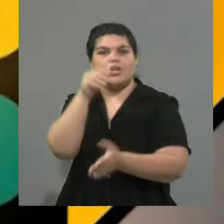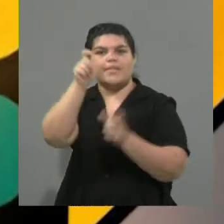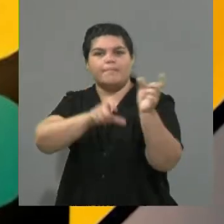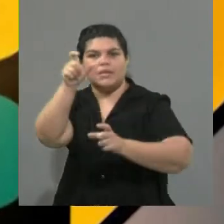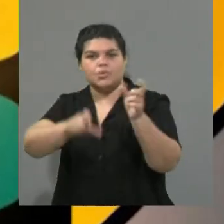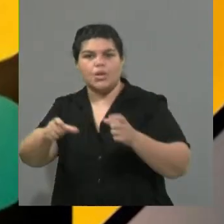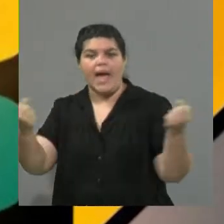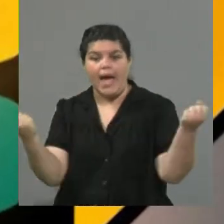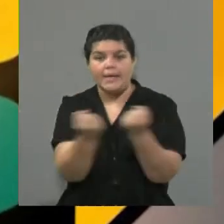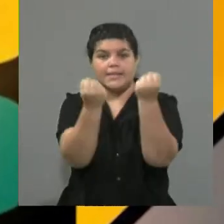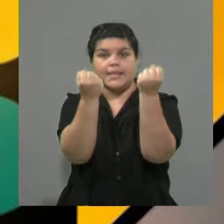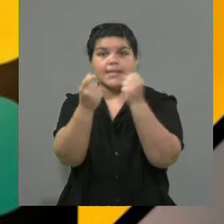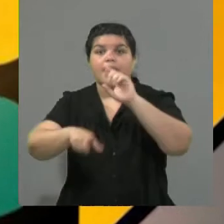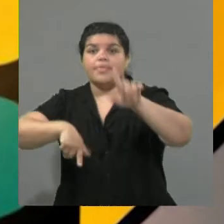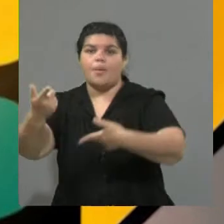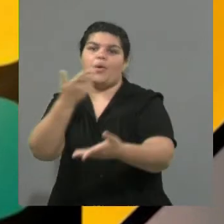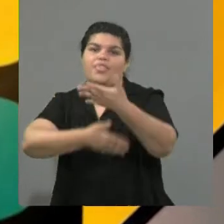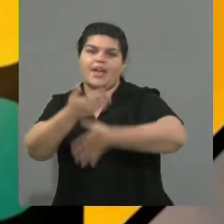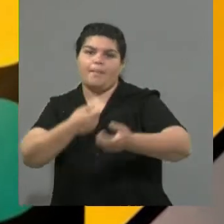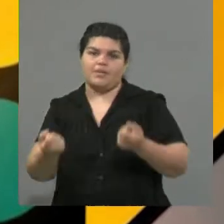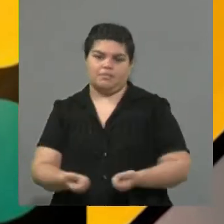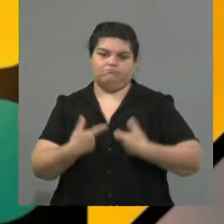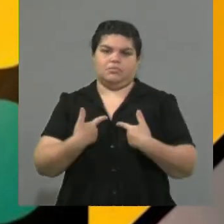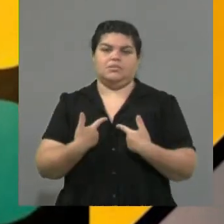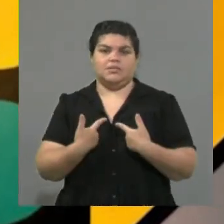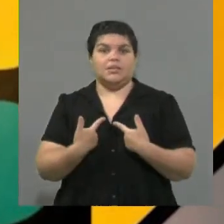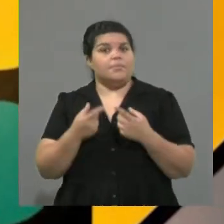la vida. Por lo tanto, incluye